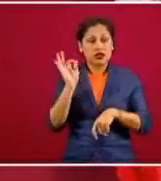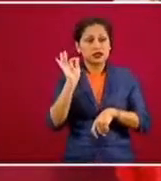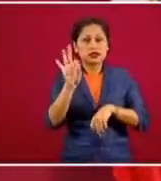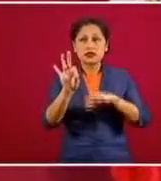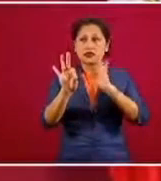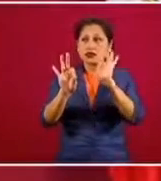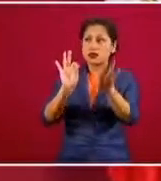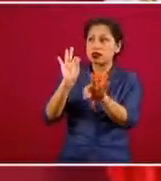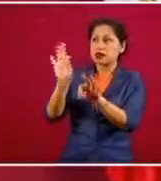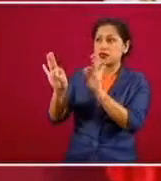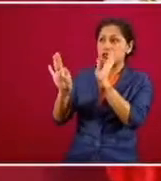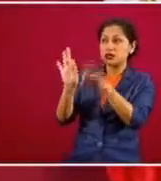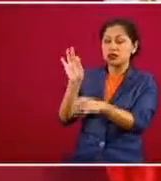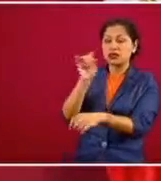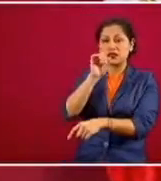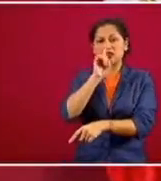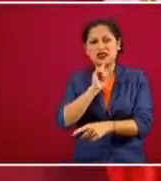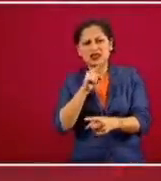si